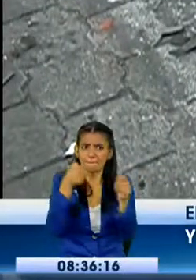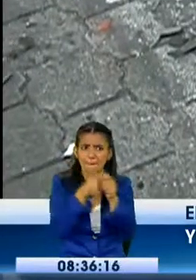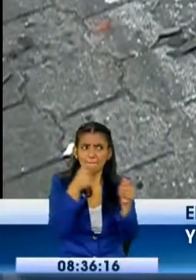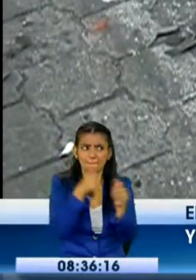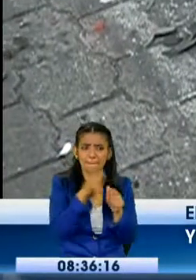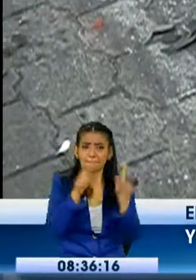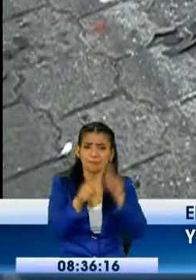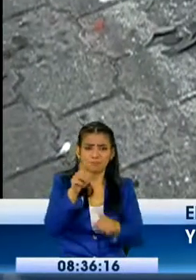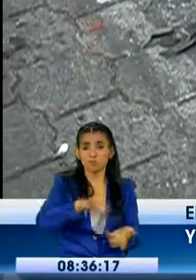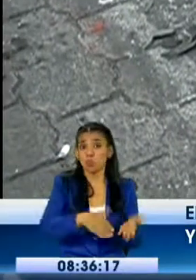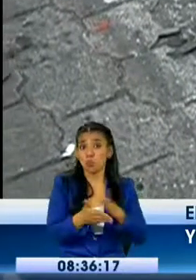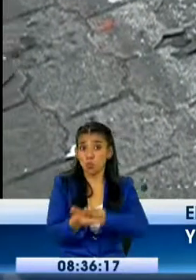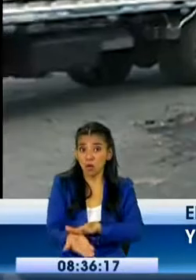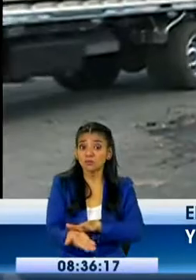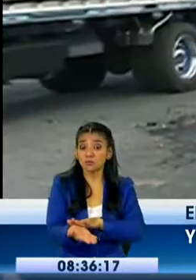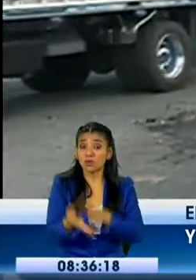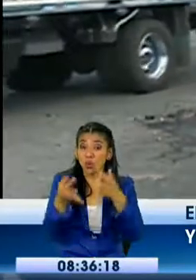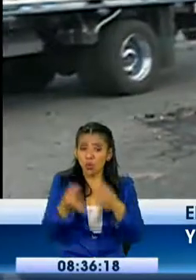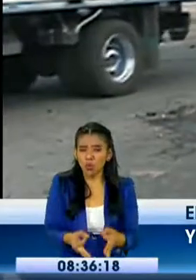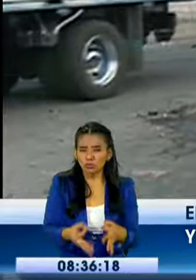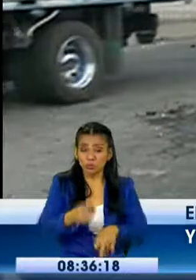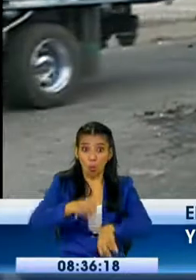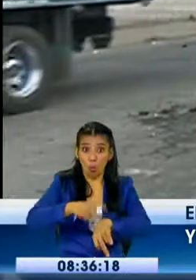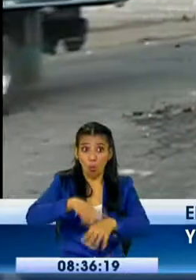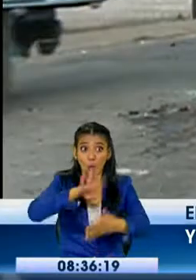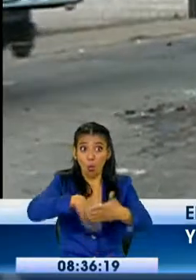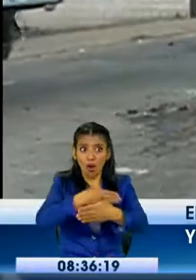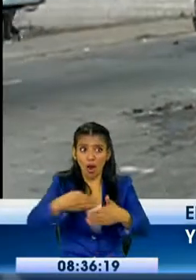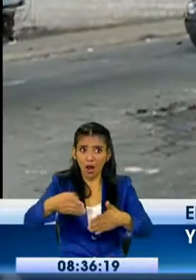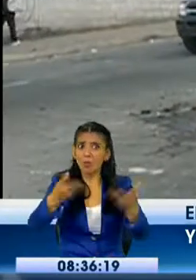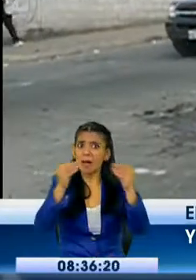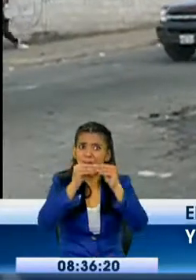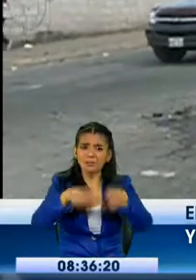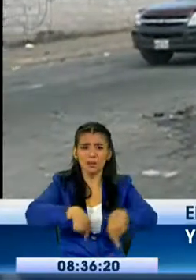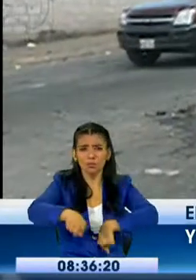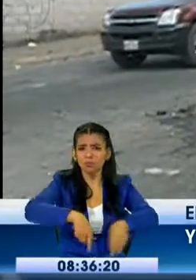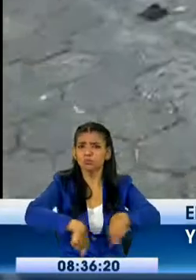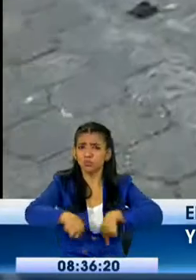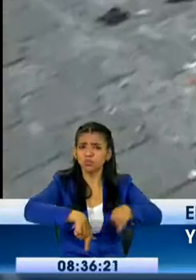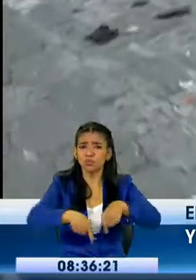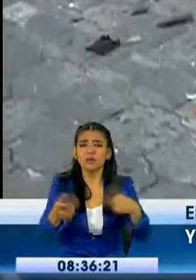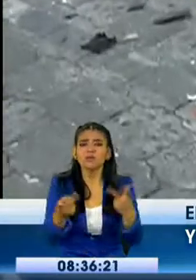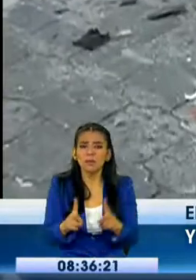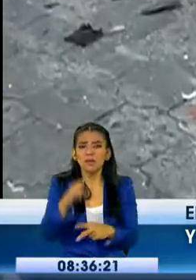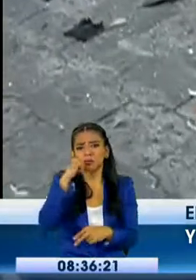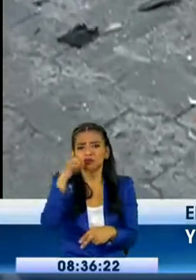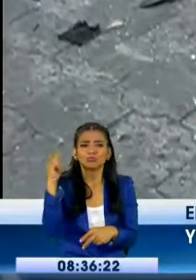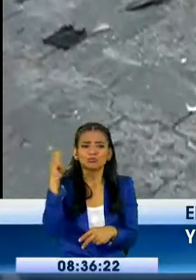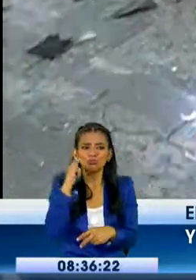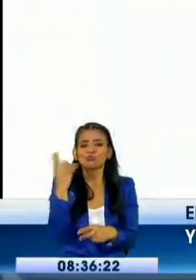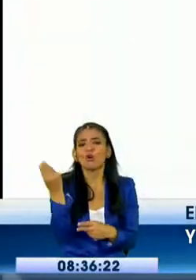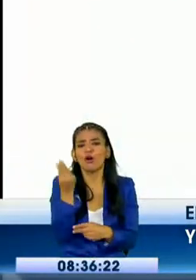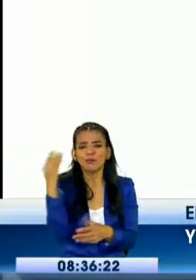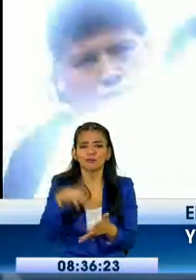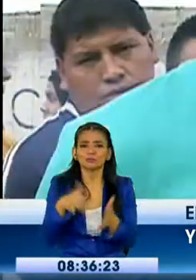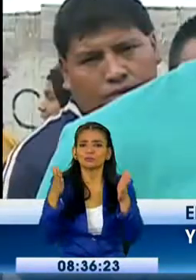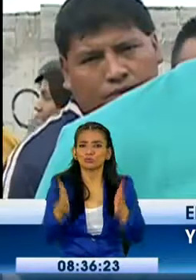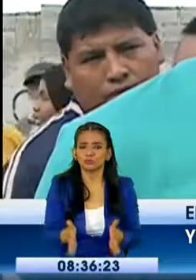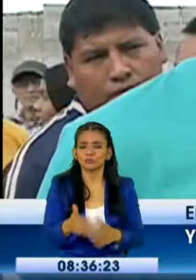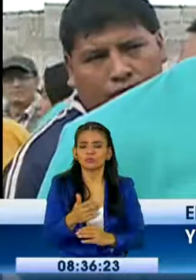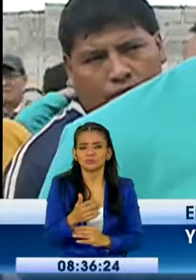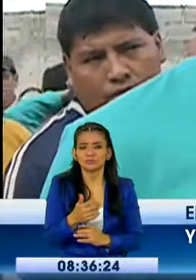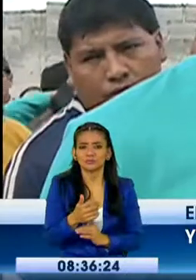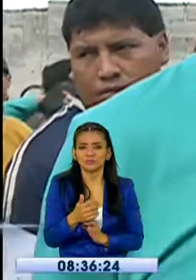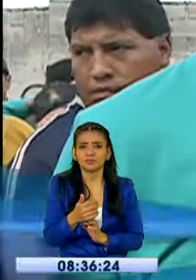personas fallecidas por el sector en hora pico. La afluencia de vehículos es intensa, así como la de niños y jóvenes estudiantes. Tomen